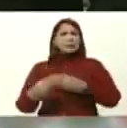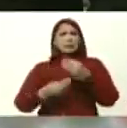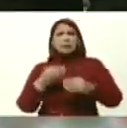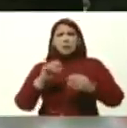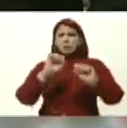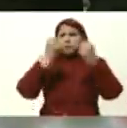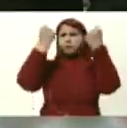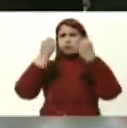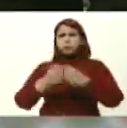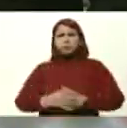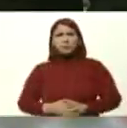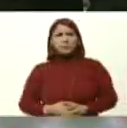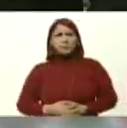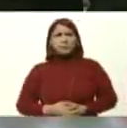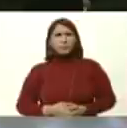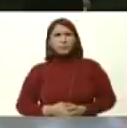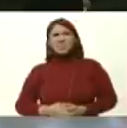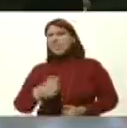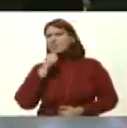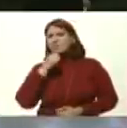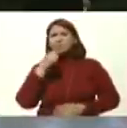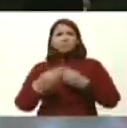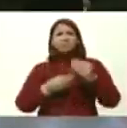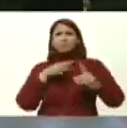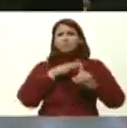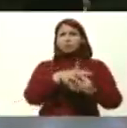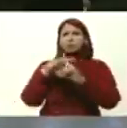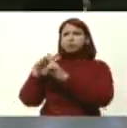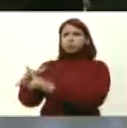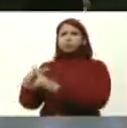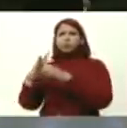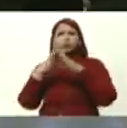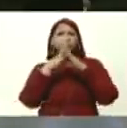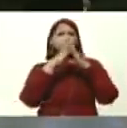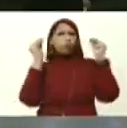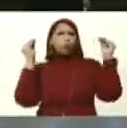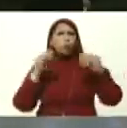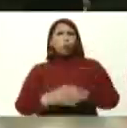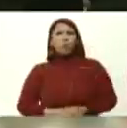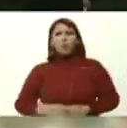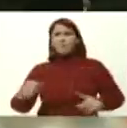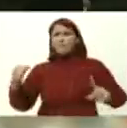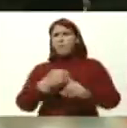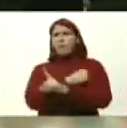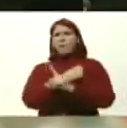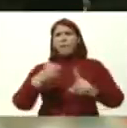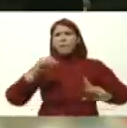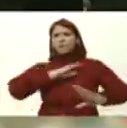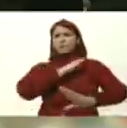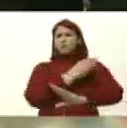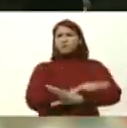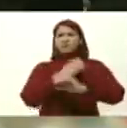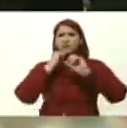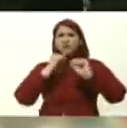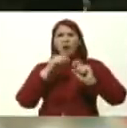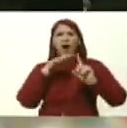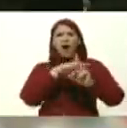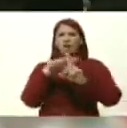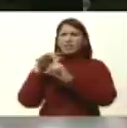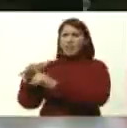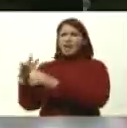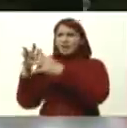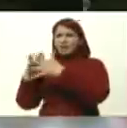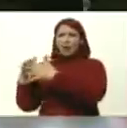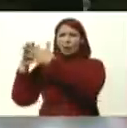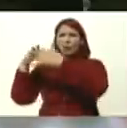bloqueo? ¿Ah? ¿A quién le hizo daño toda esta brutalidad de ataques desde Estados Unidos